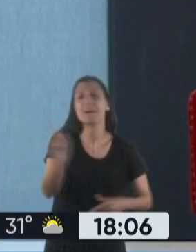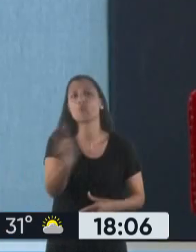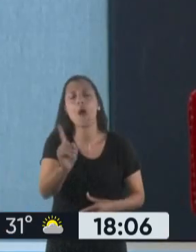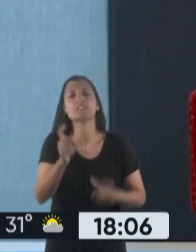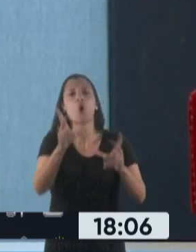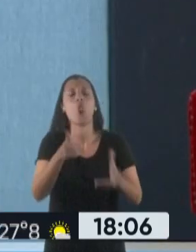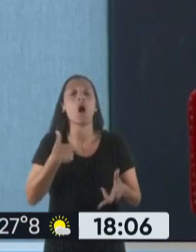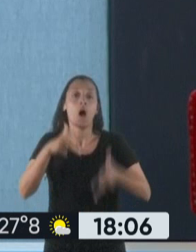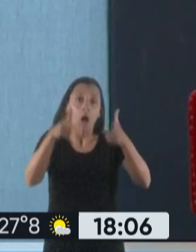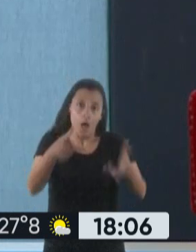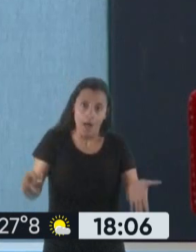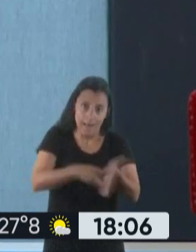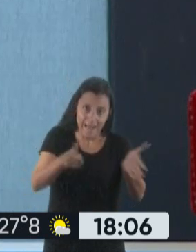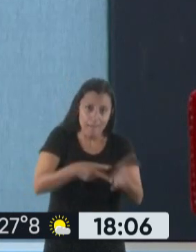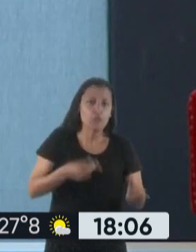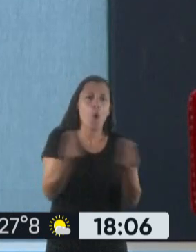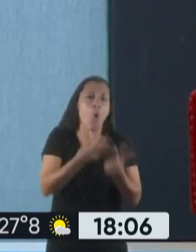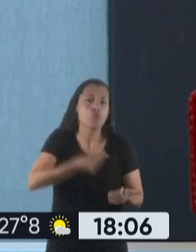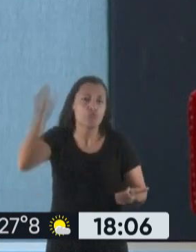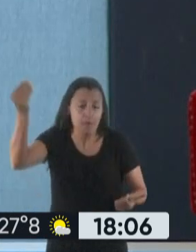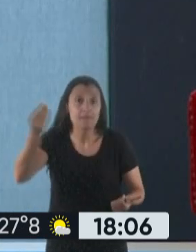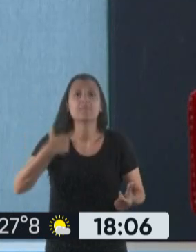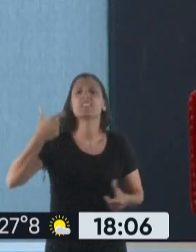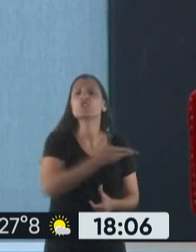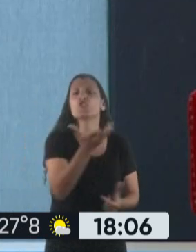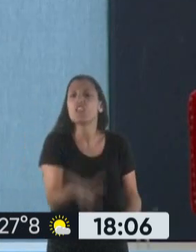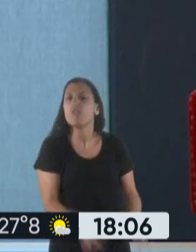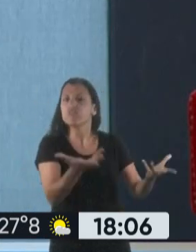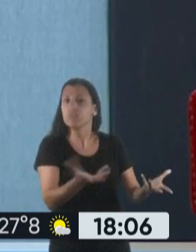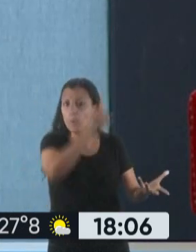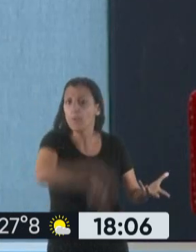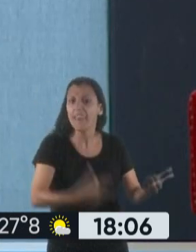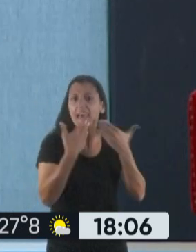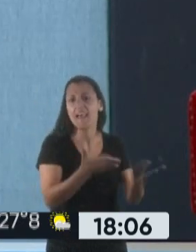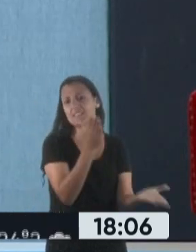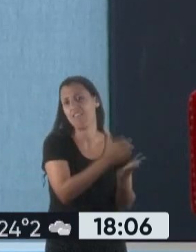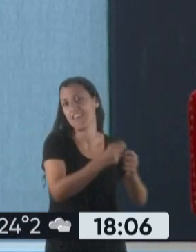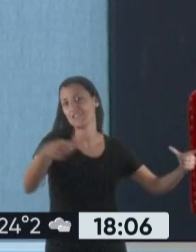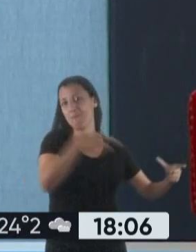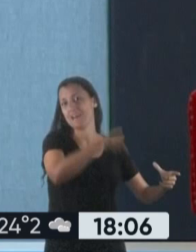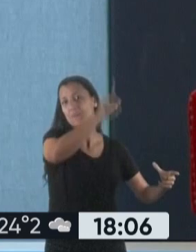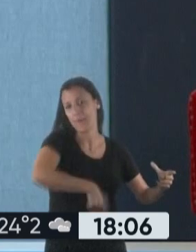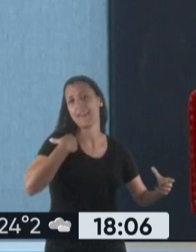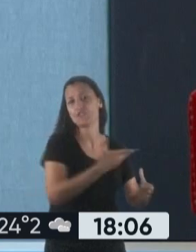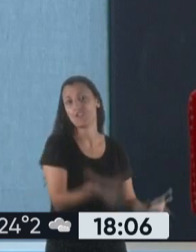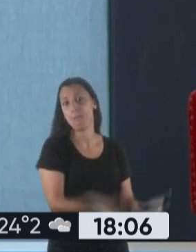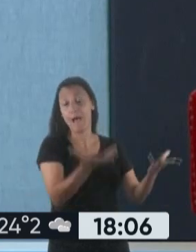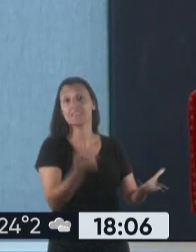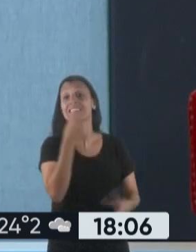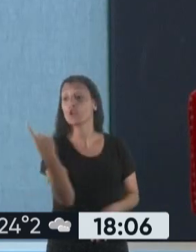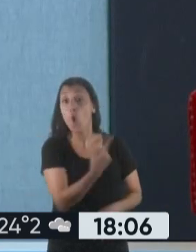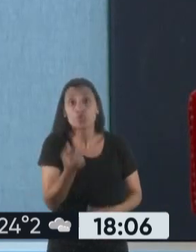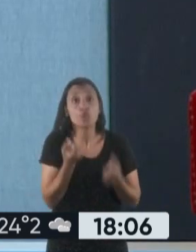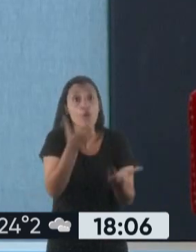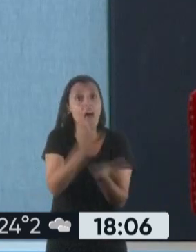veces que la mejor sociedad es la sociedad que amplía derechos. Cuando uno amplía derechos, tiene